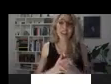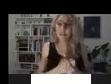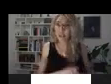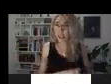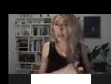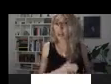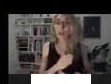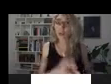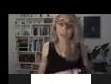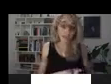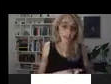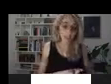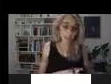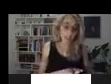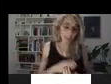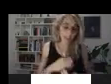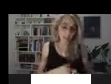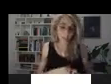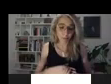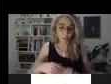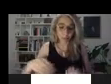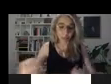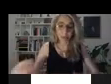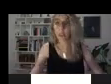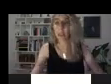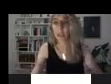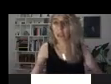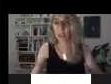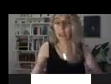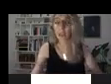ya sabe que va a encontrar